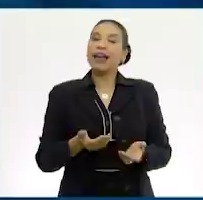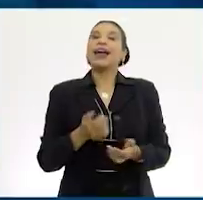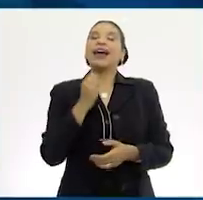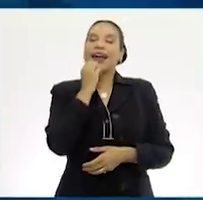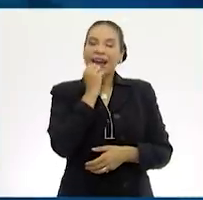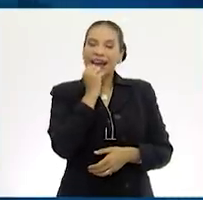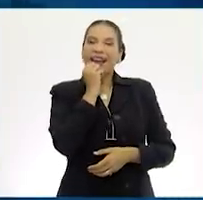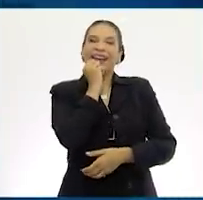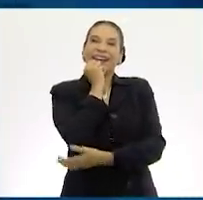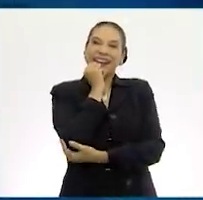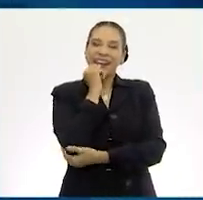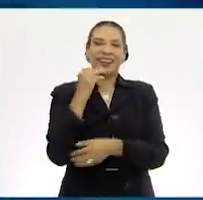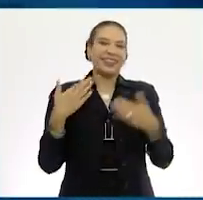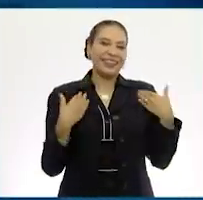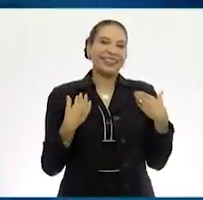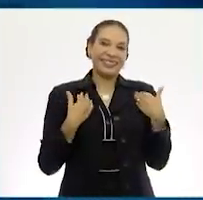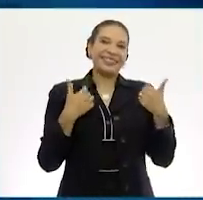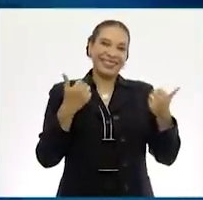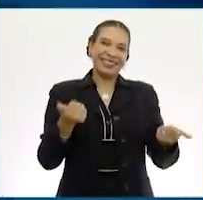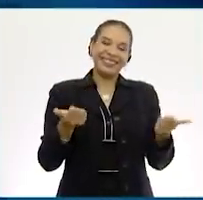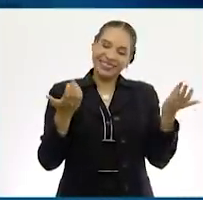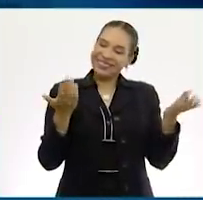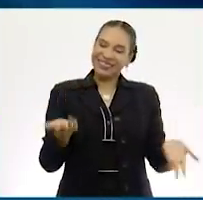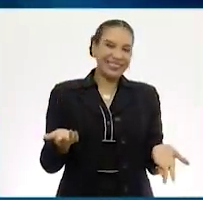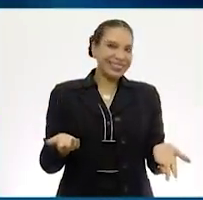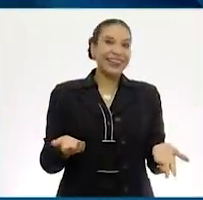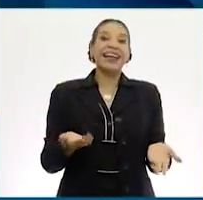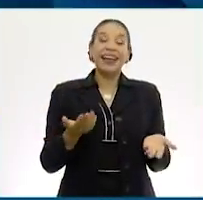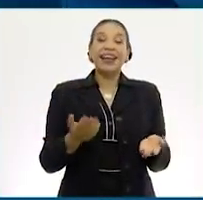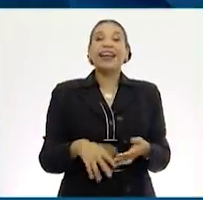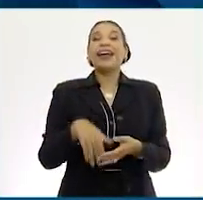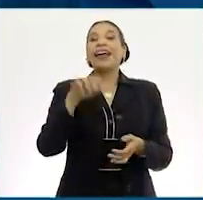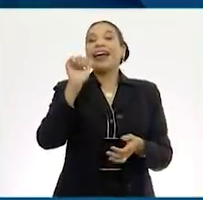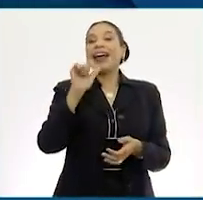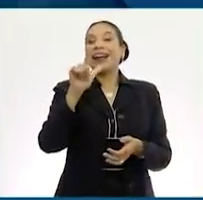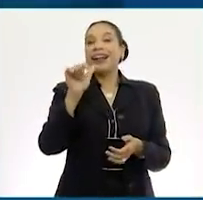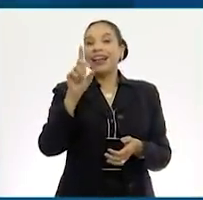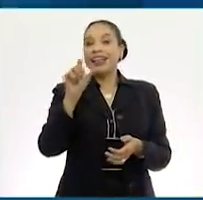¡Ah! ¡Ya entendí! Pero... Entonces, alada